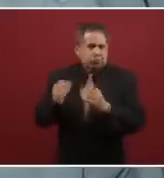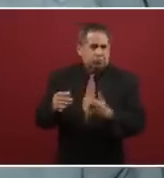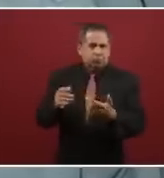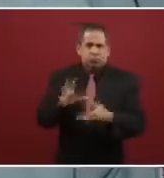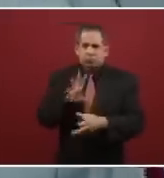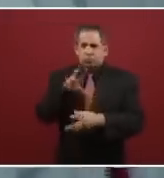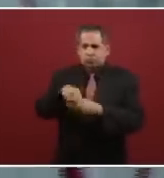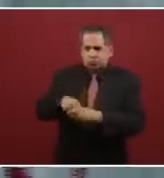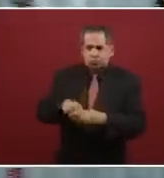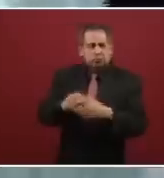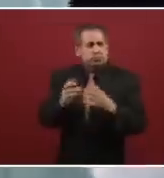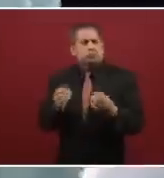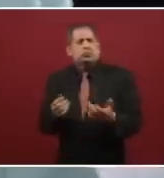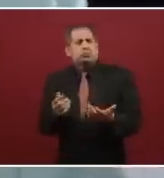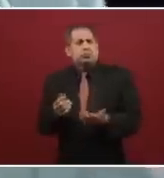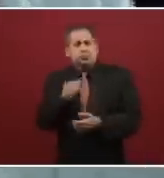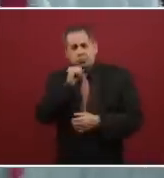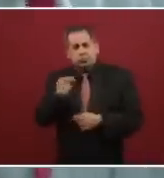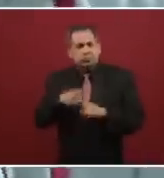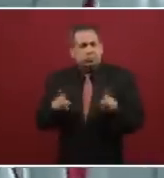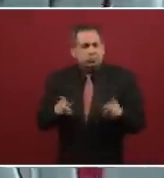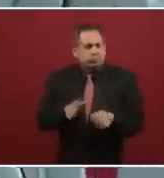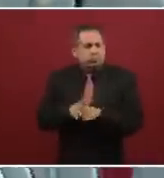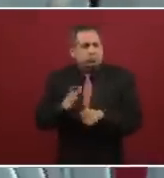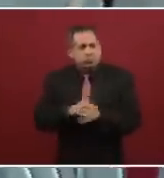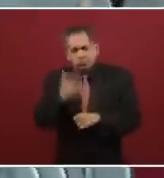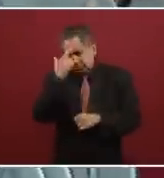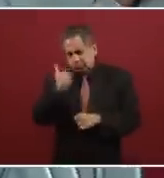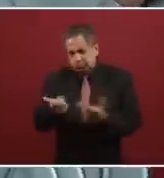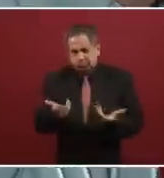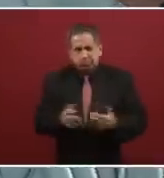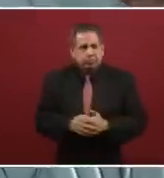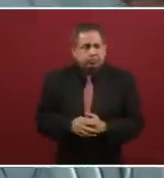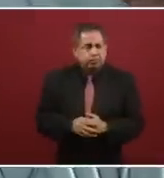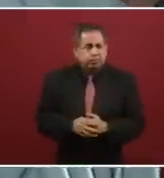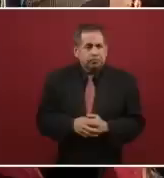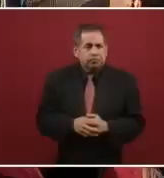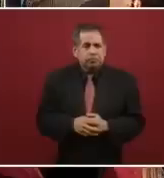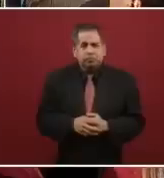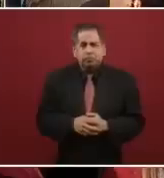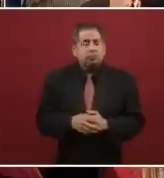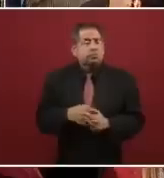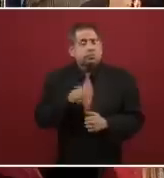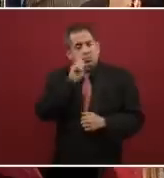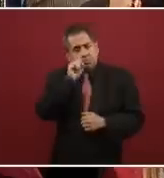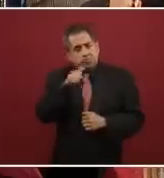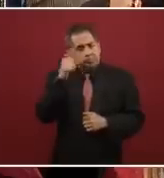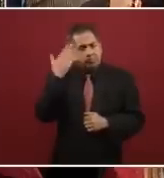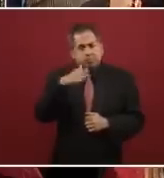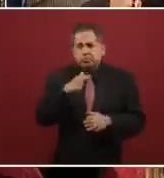estar incluidas, y si no, cuál es la razón. Y bueno, también saber si